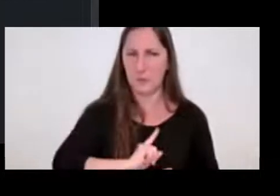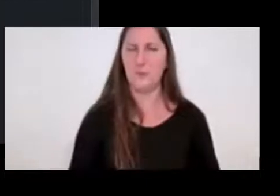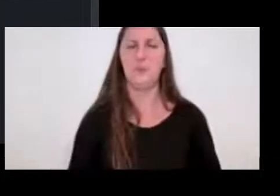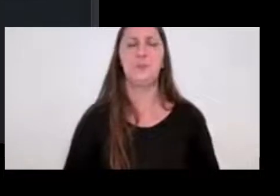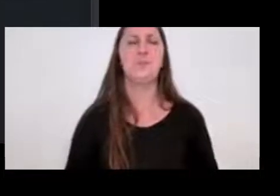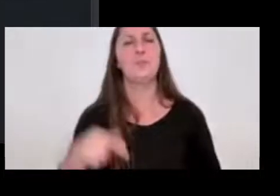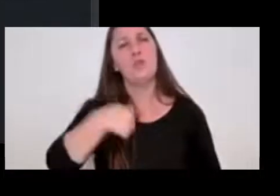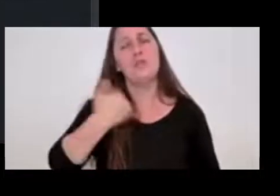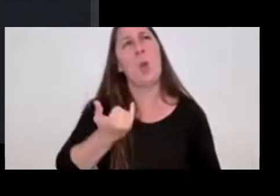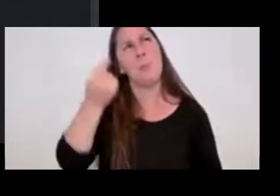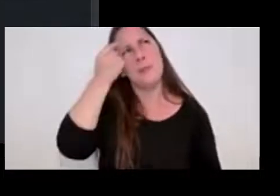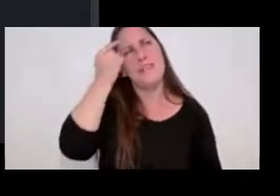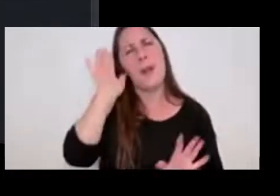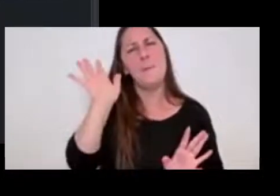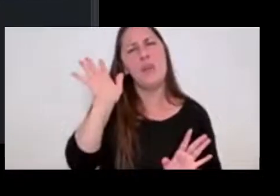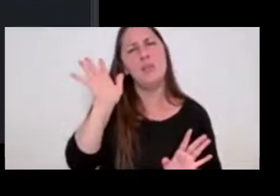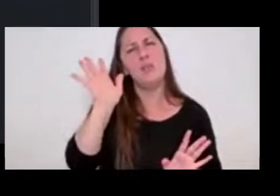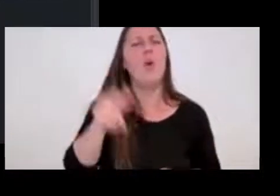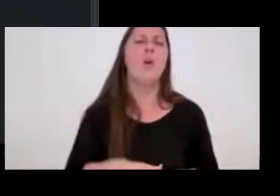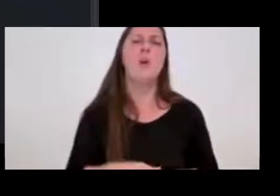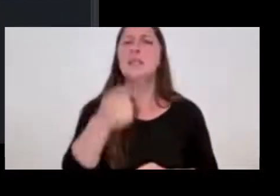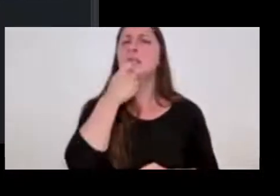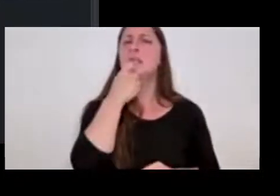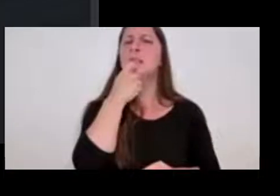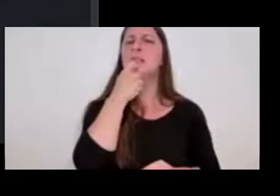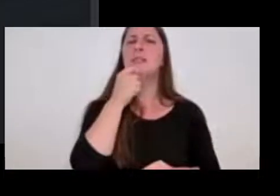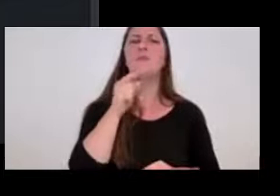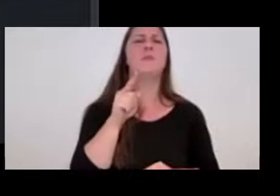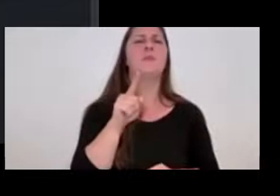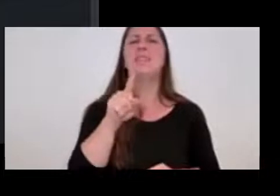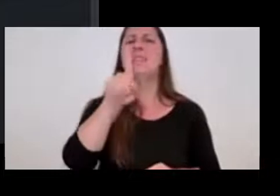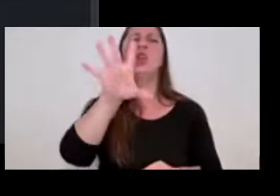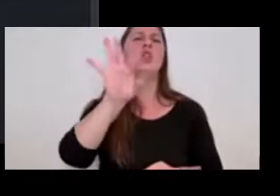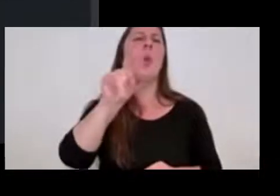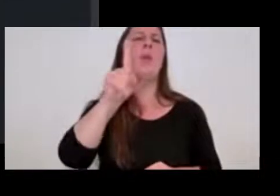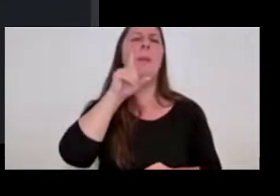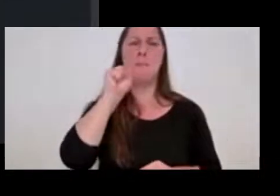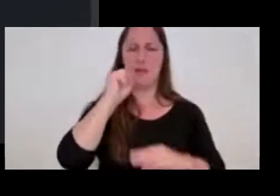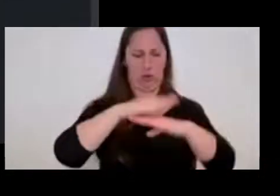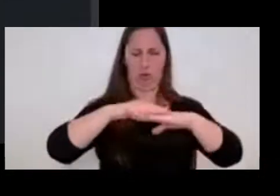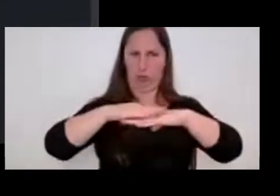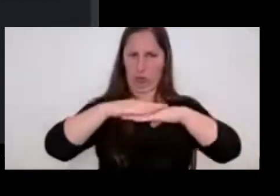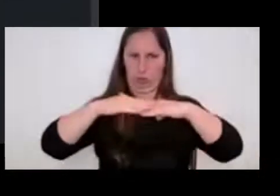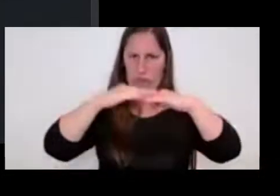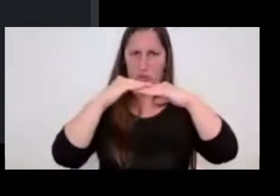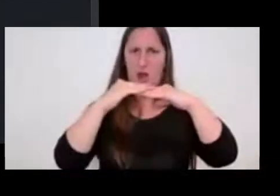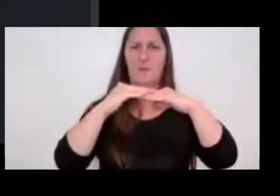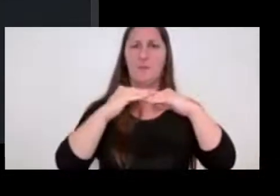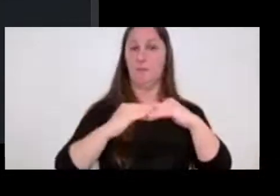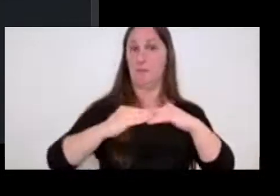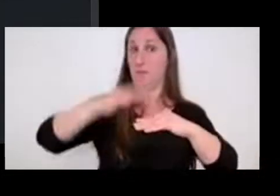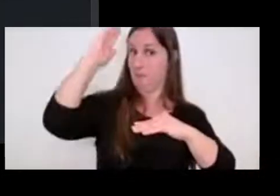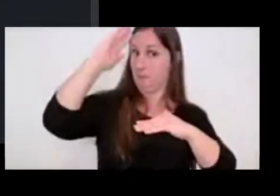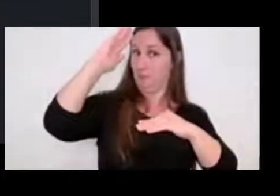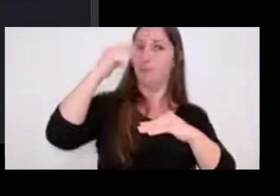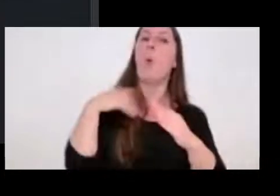teoría, digo, si ponemos una barrera de 150.000 pesos, ¿no? Pasada a la cual yo tengo que empezar a pagar un